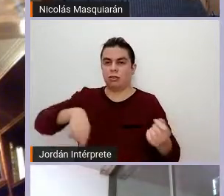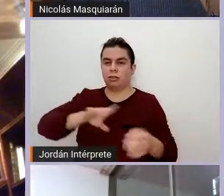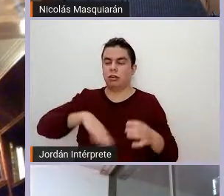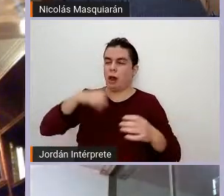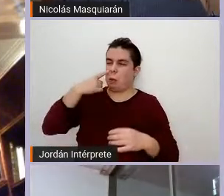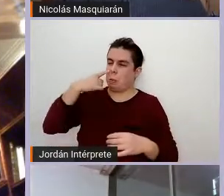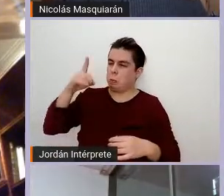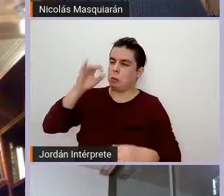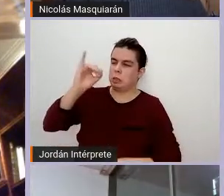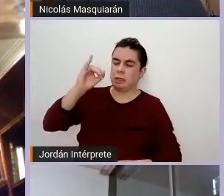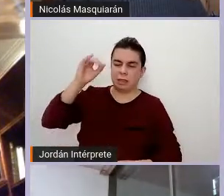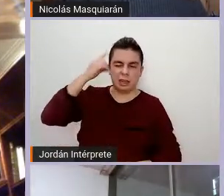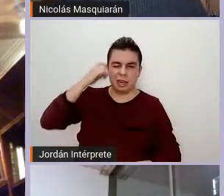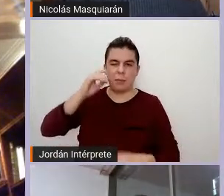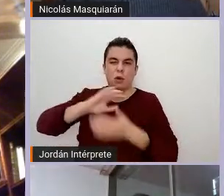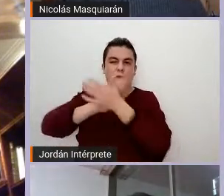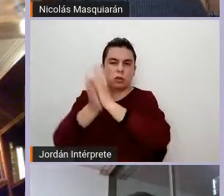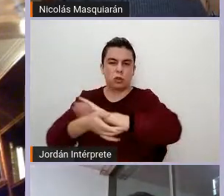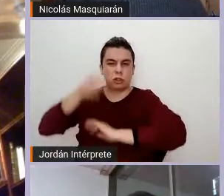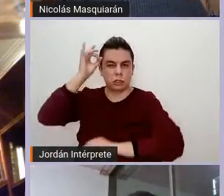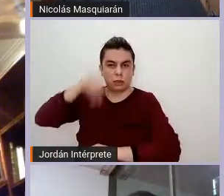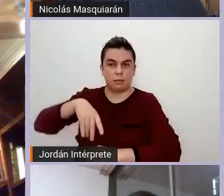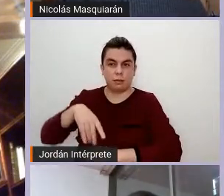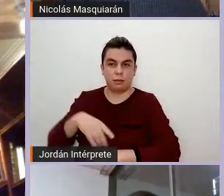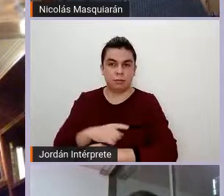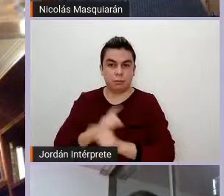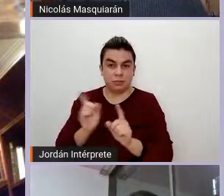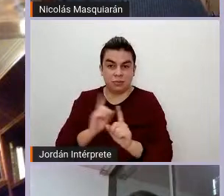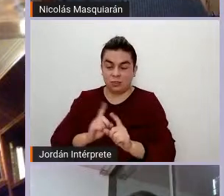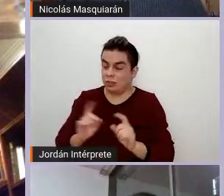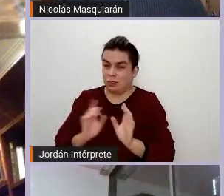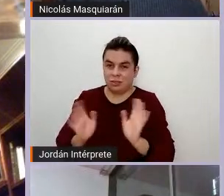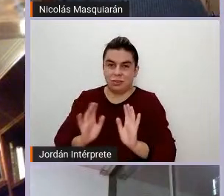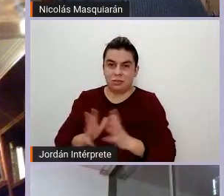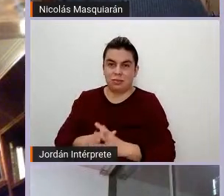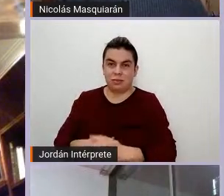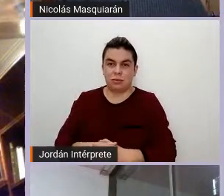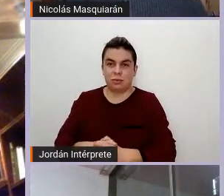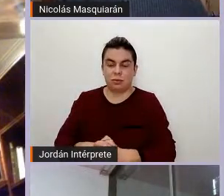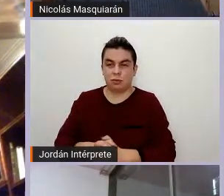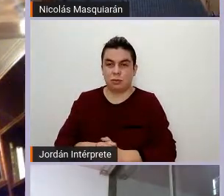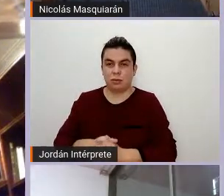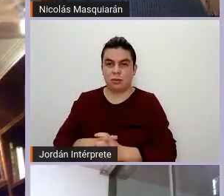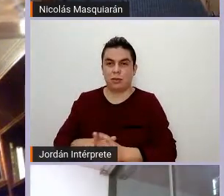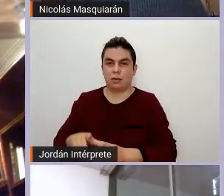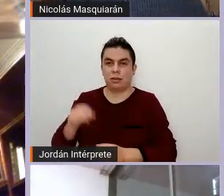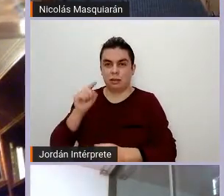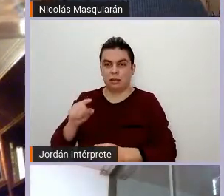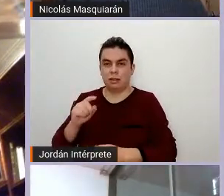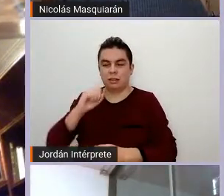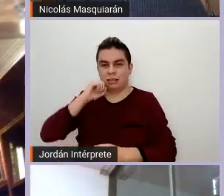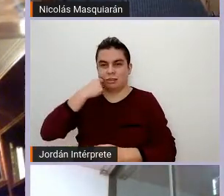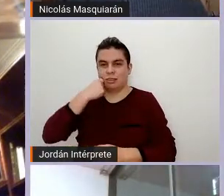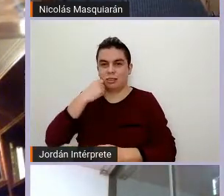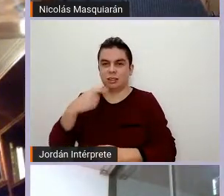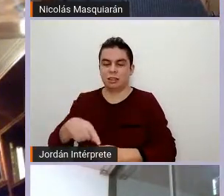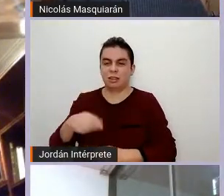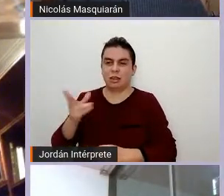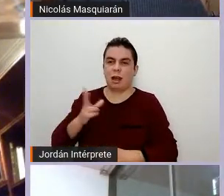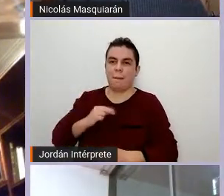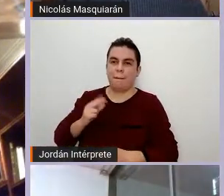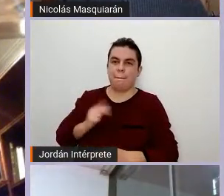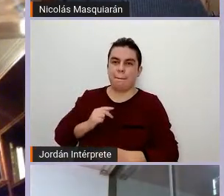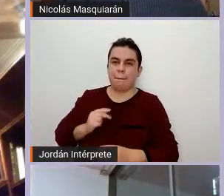cercana, que creemos que ya sabemos todo y no es así. Y eso es el sentido también de este premio